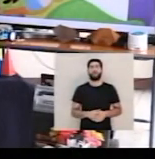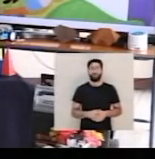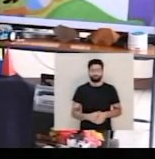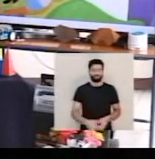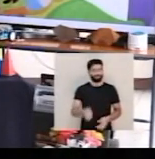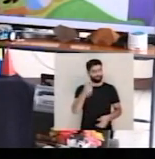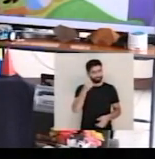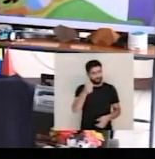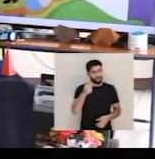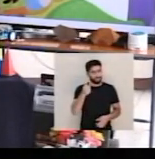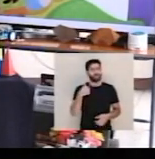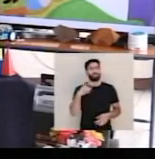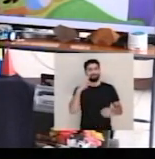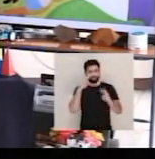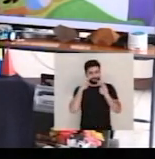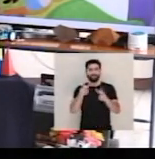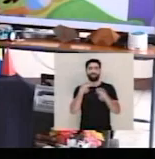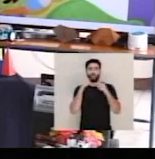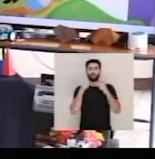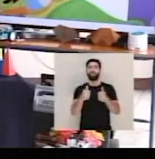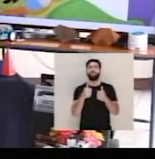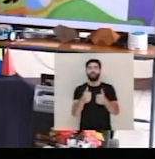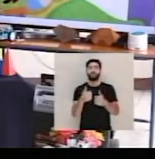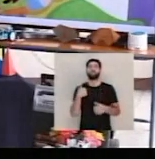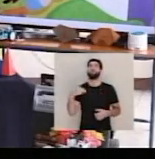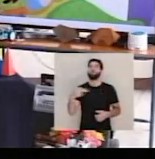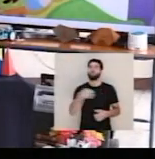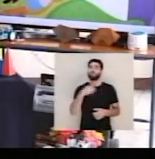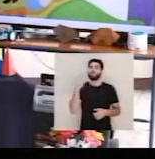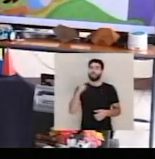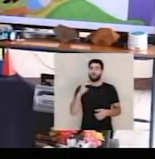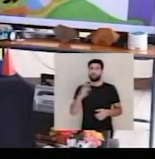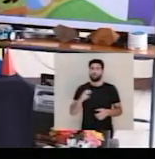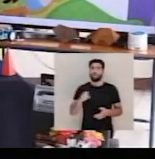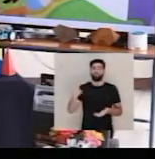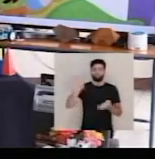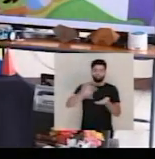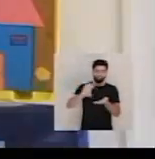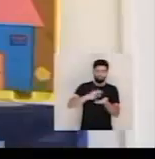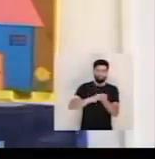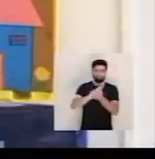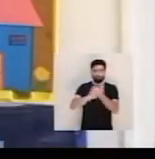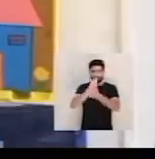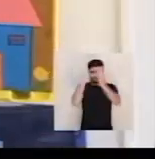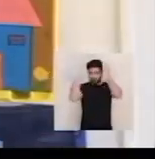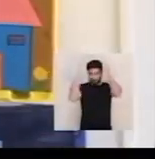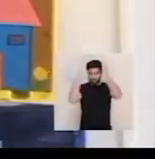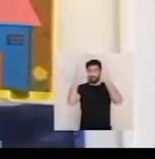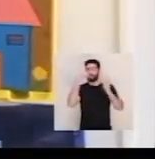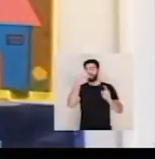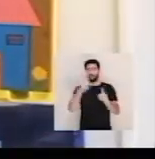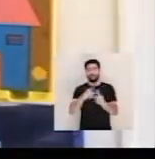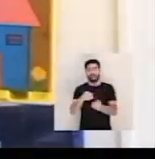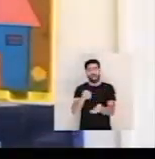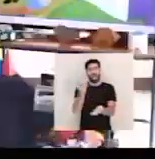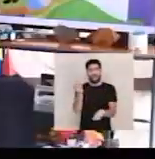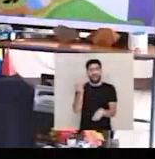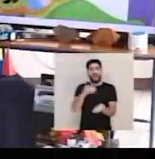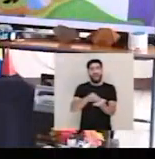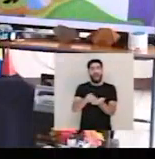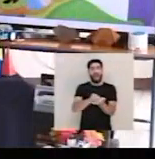Sí, te escuché muy bien. Necesitamos champú y